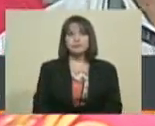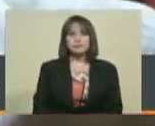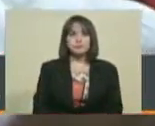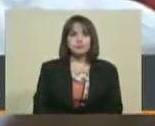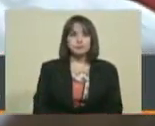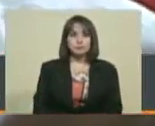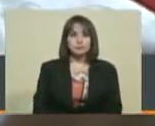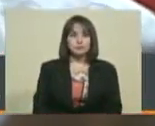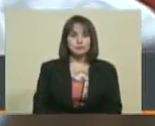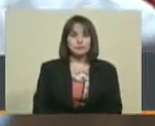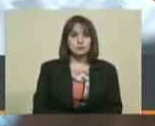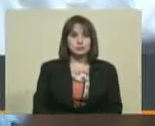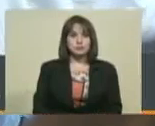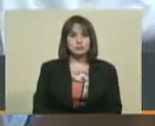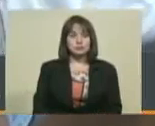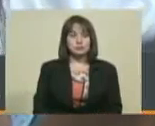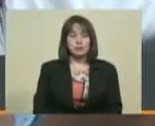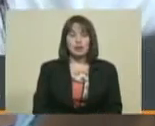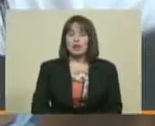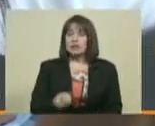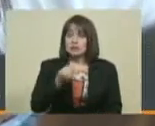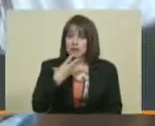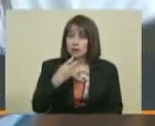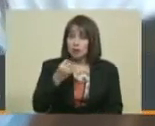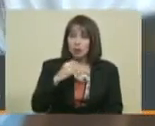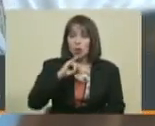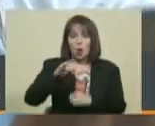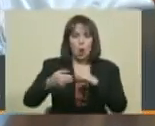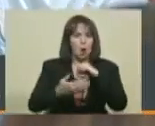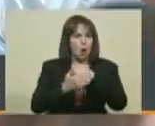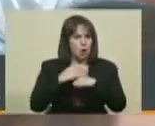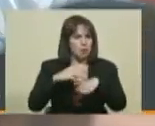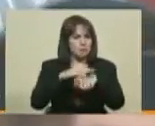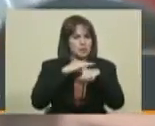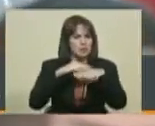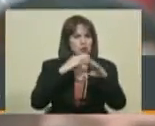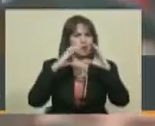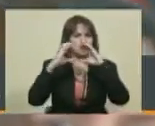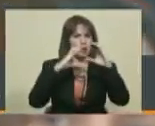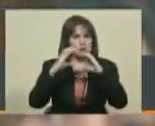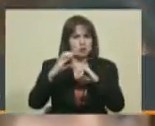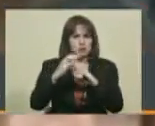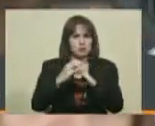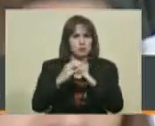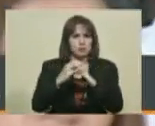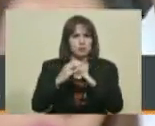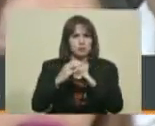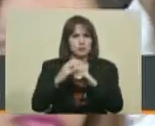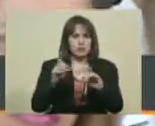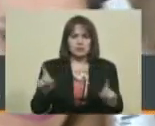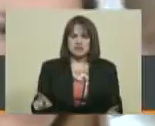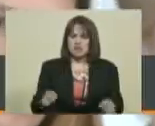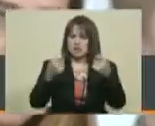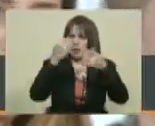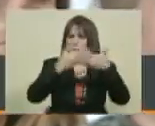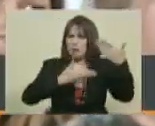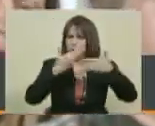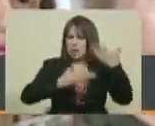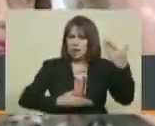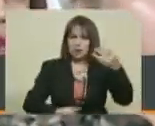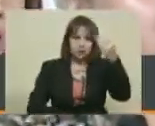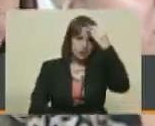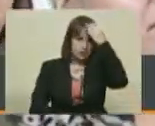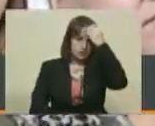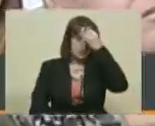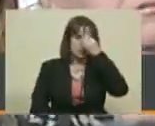Sobre esto sería bueno, compañero Jorge Rodríguez, ministro de Comunicación, recuperar parte de esos papeles,